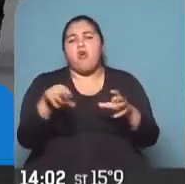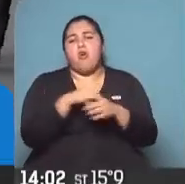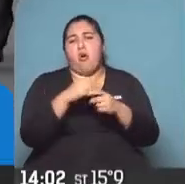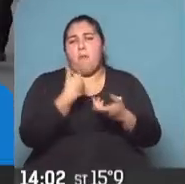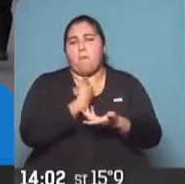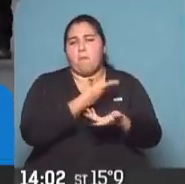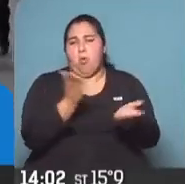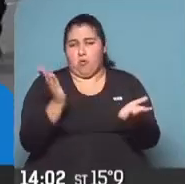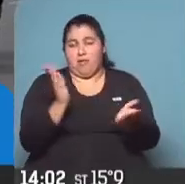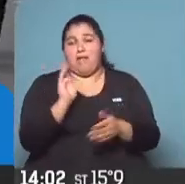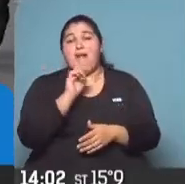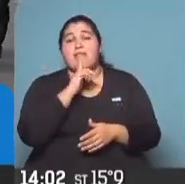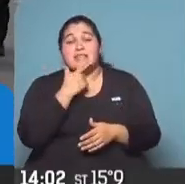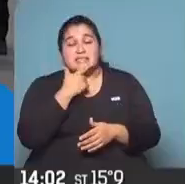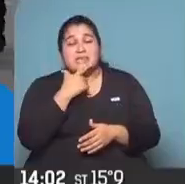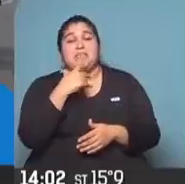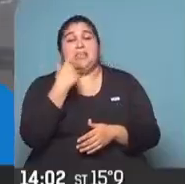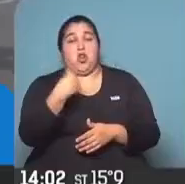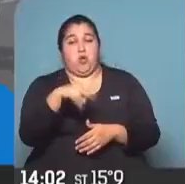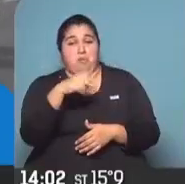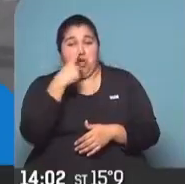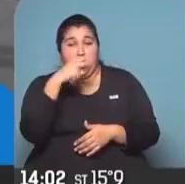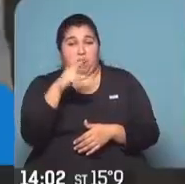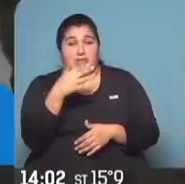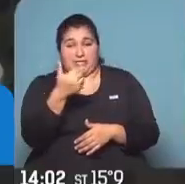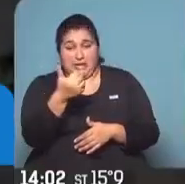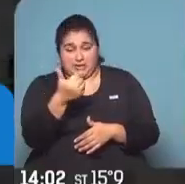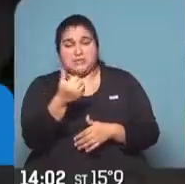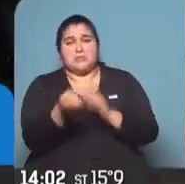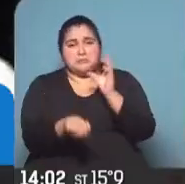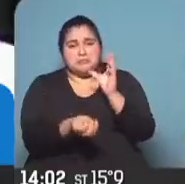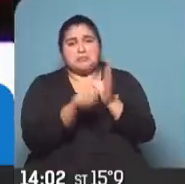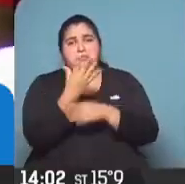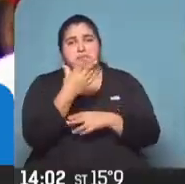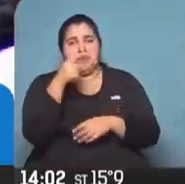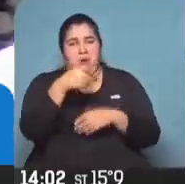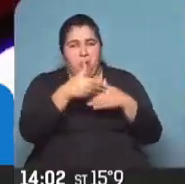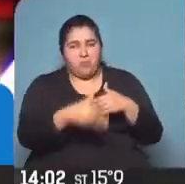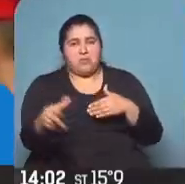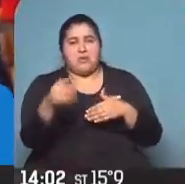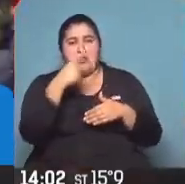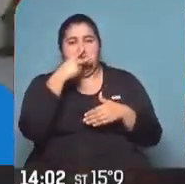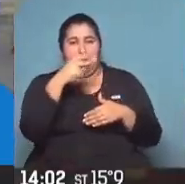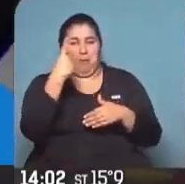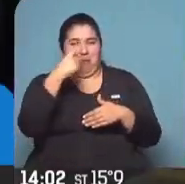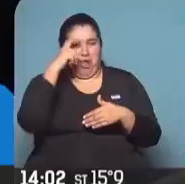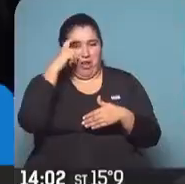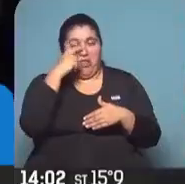17 de noviembre de 2006 y comenzando a operar el primero de enero de 2017